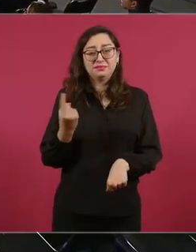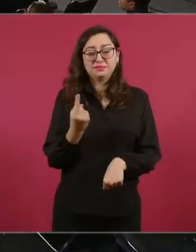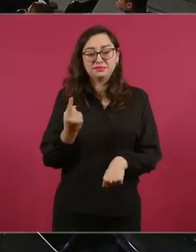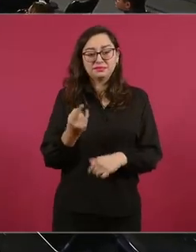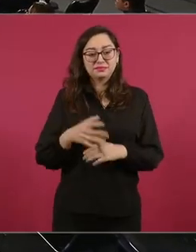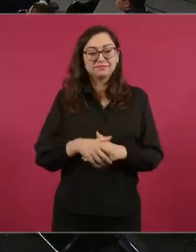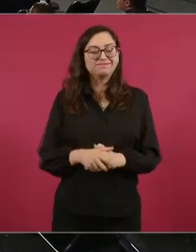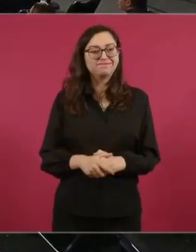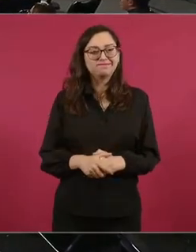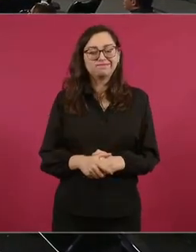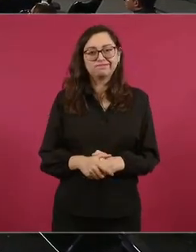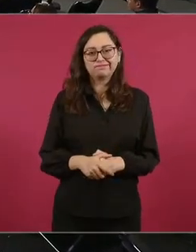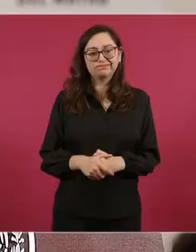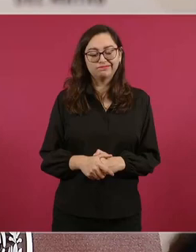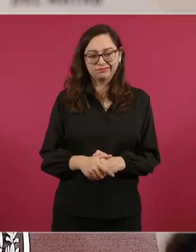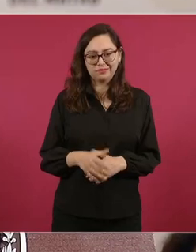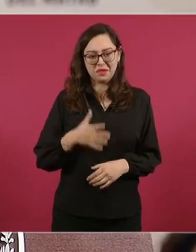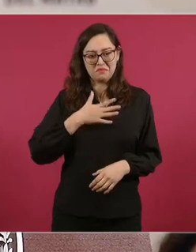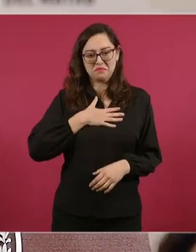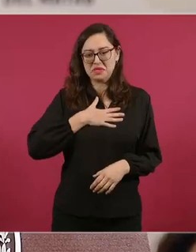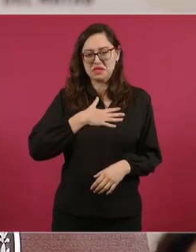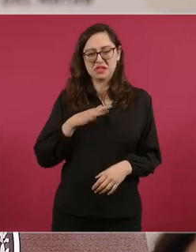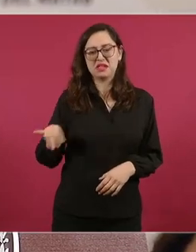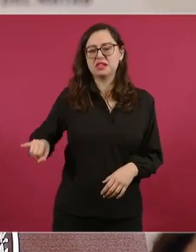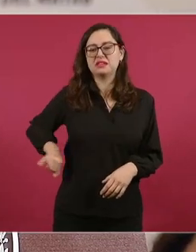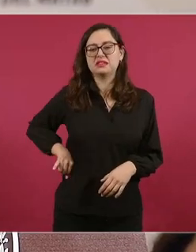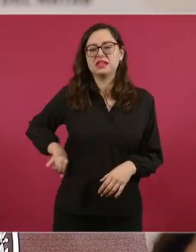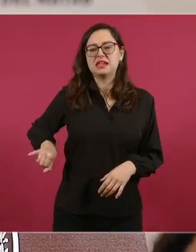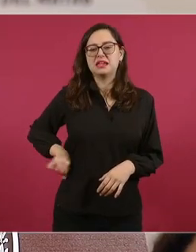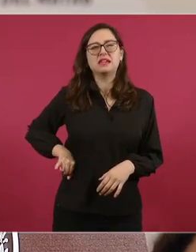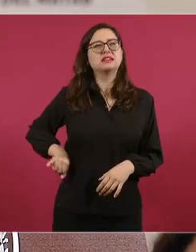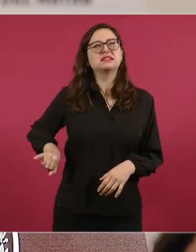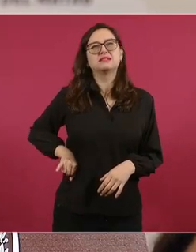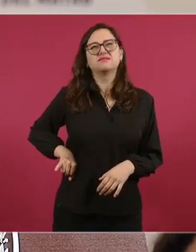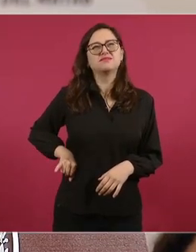a mí me interesa más